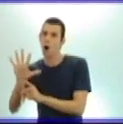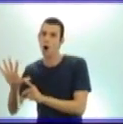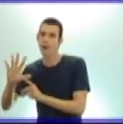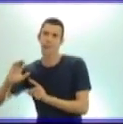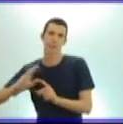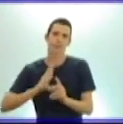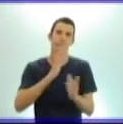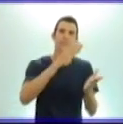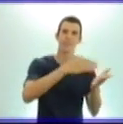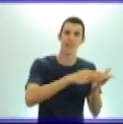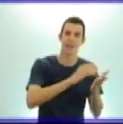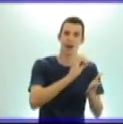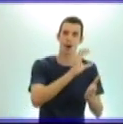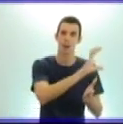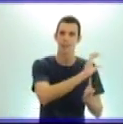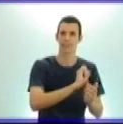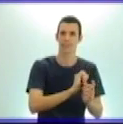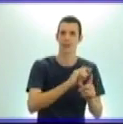Santa Clara,